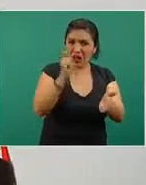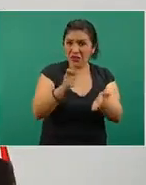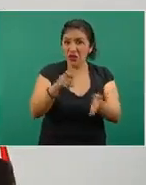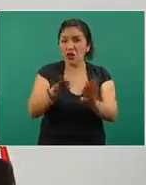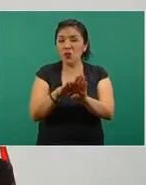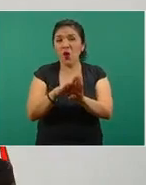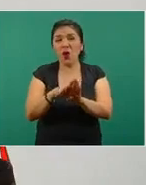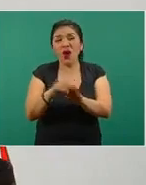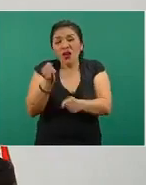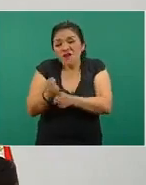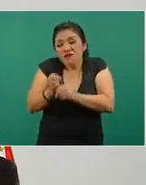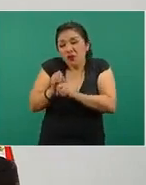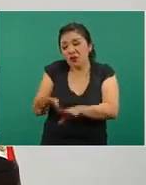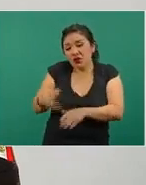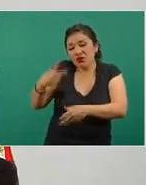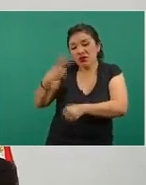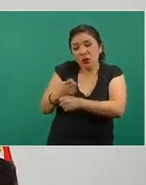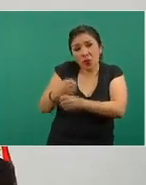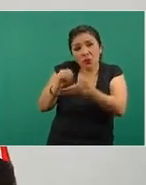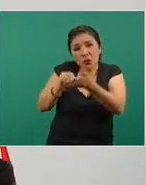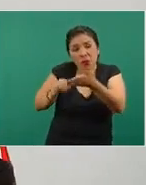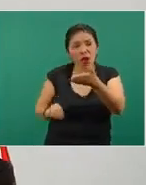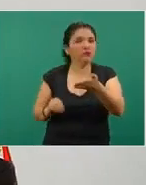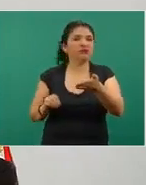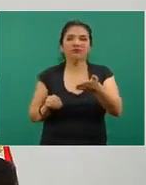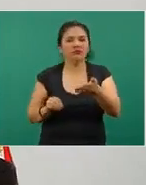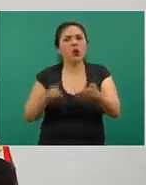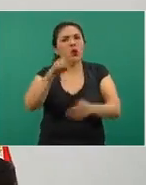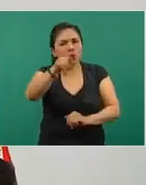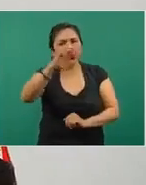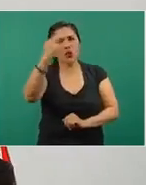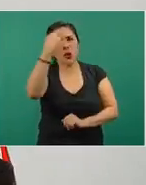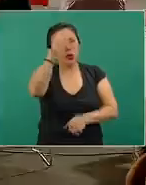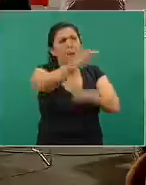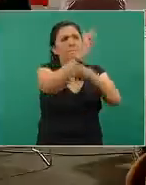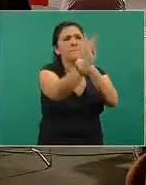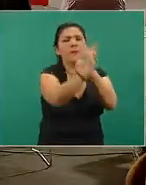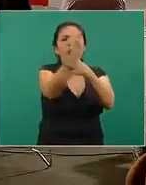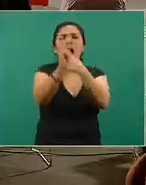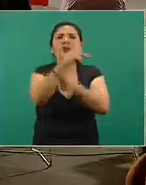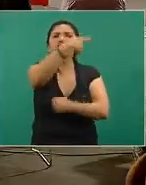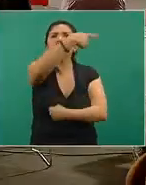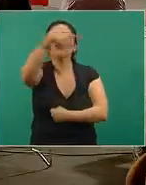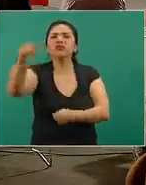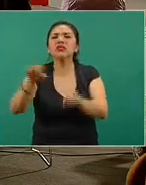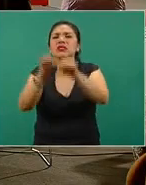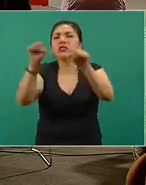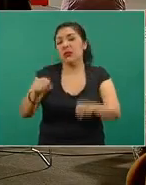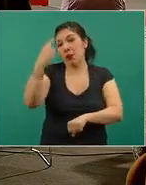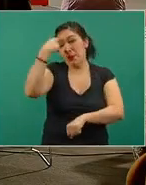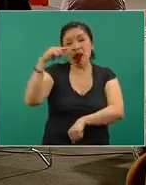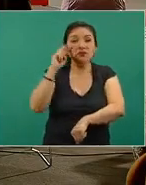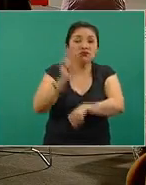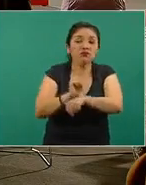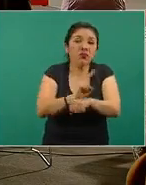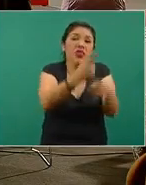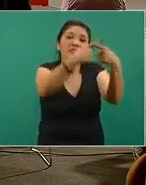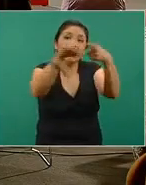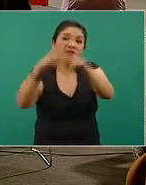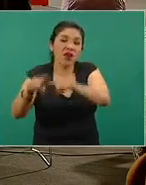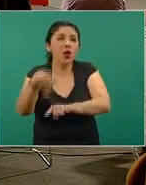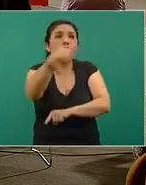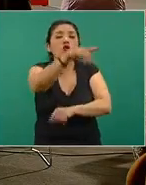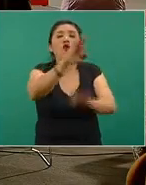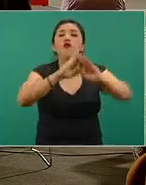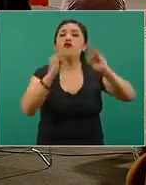Recordar que los diferentes países tienen diferentes sistemas de vigilancia y también, por ende, la metodología